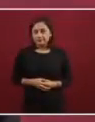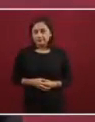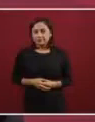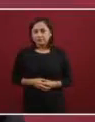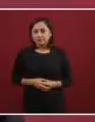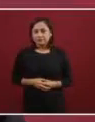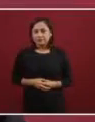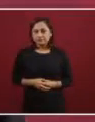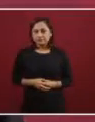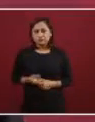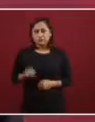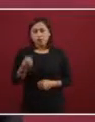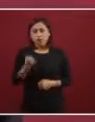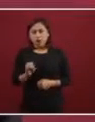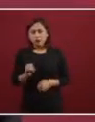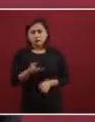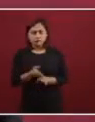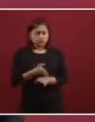una determinación